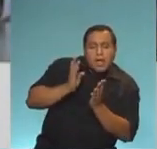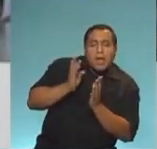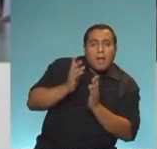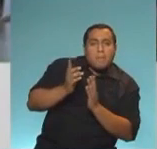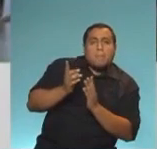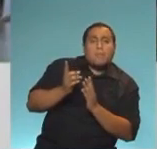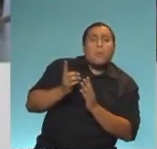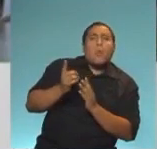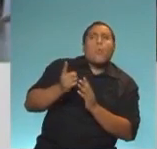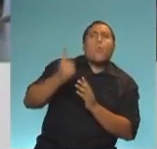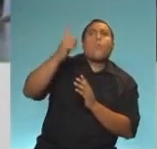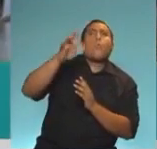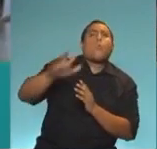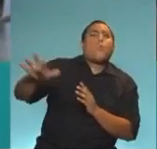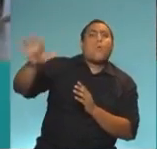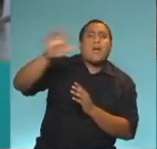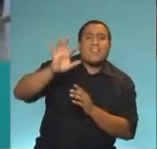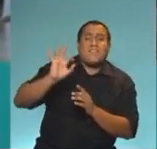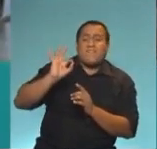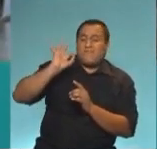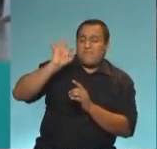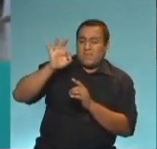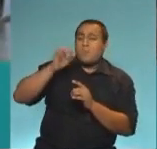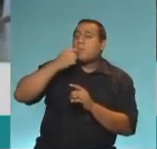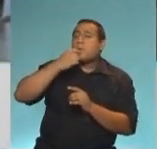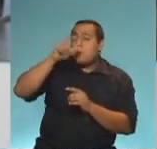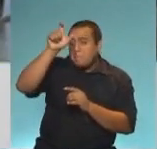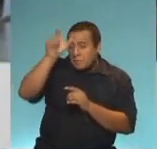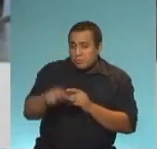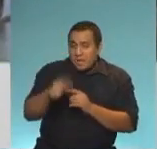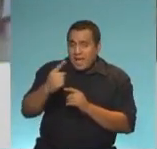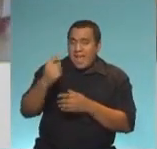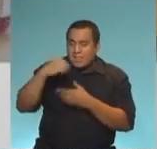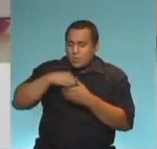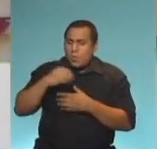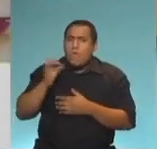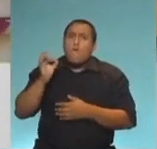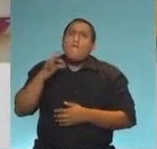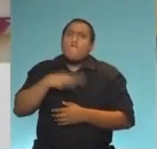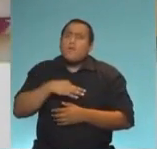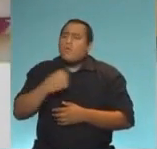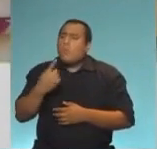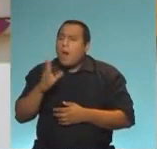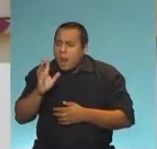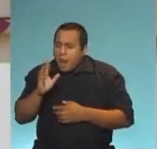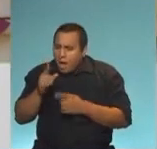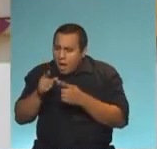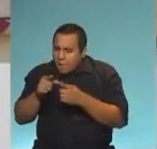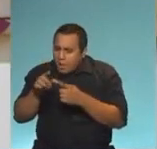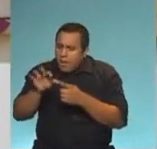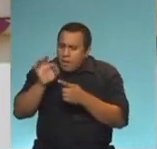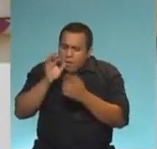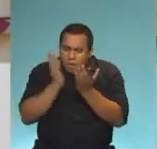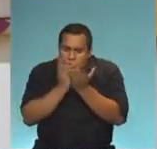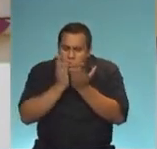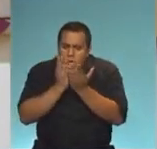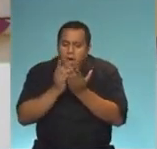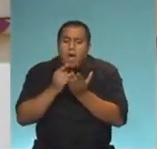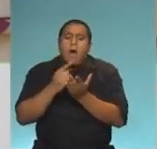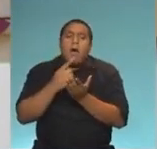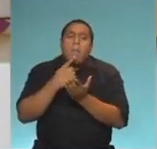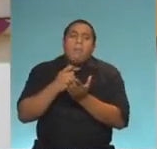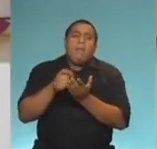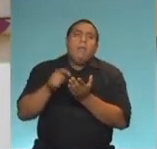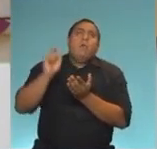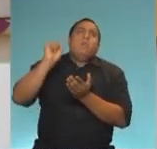única región del virus de ese paciente y los hallazgos fueron compatibles con que pudiera tratarse con la variante